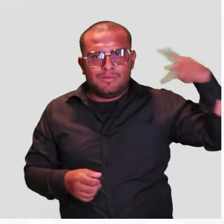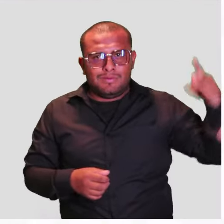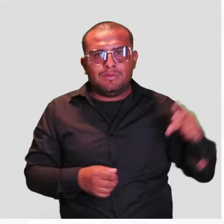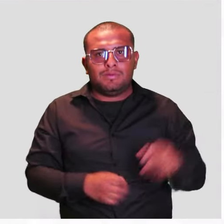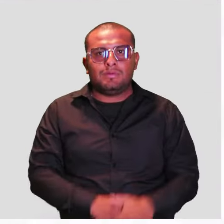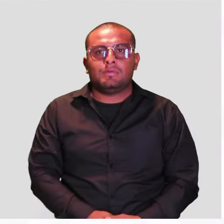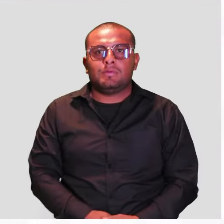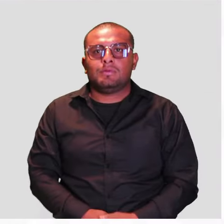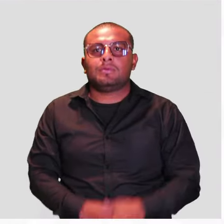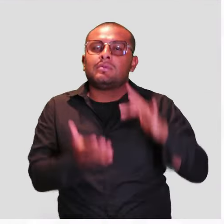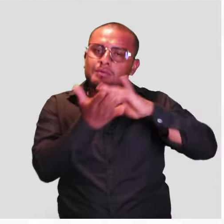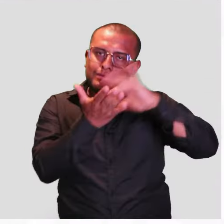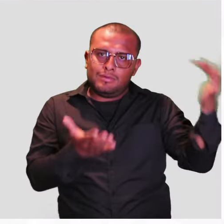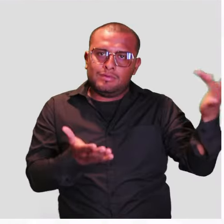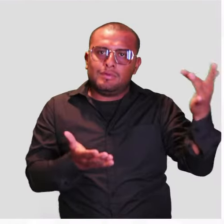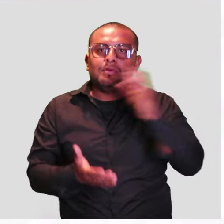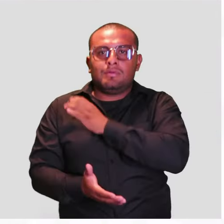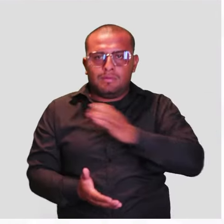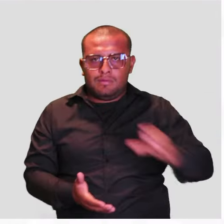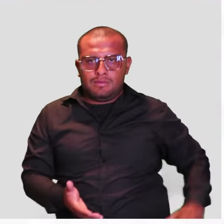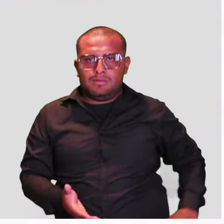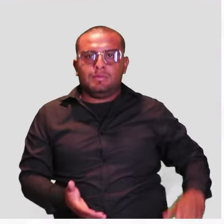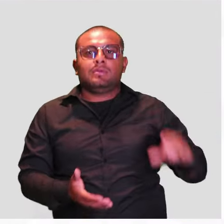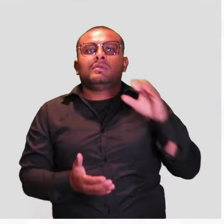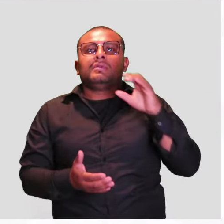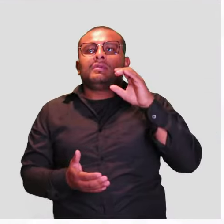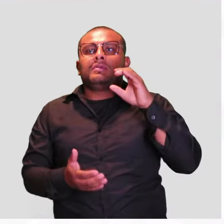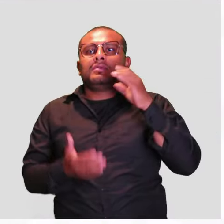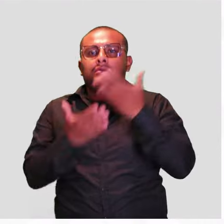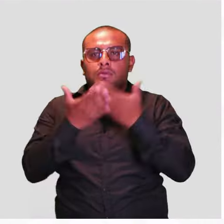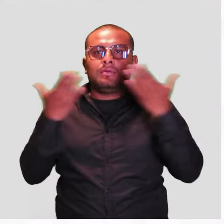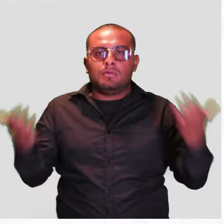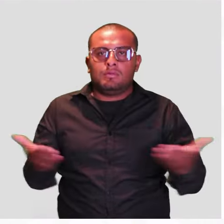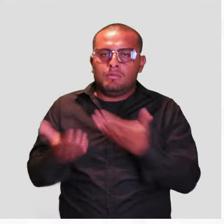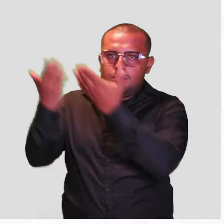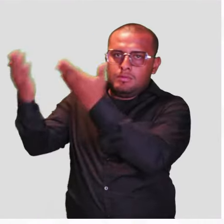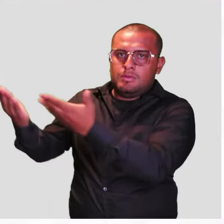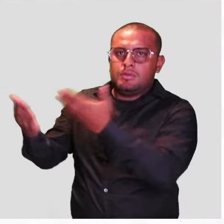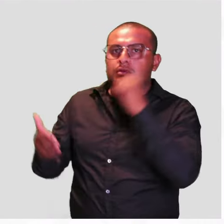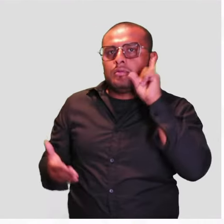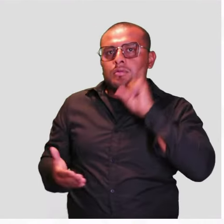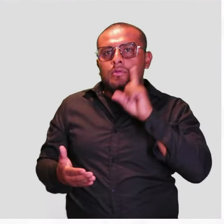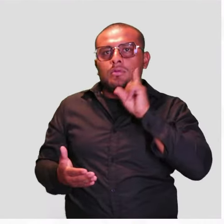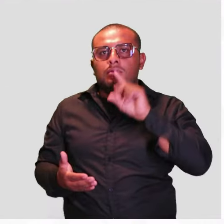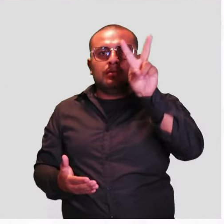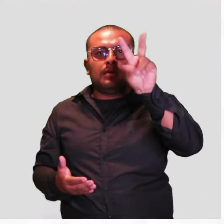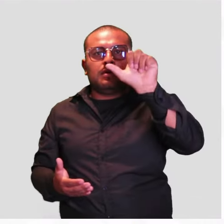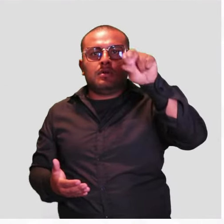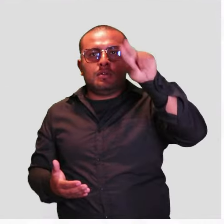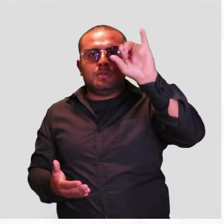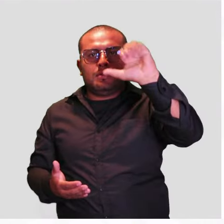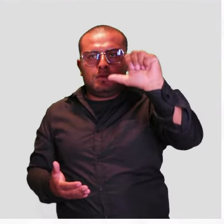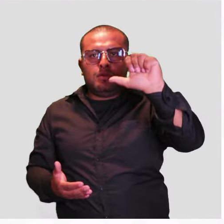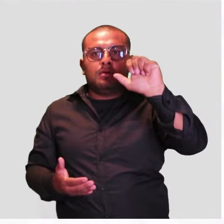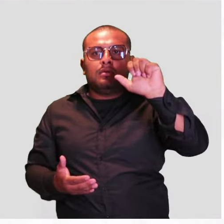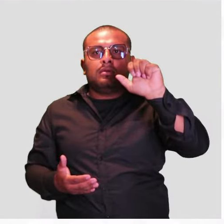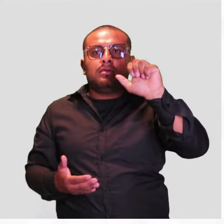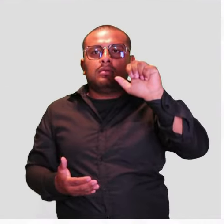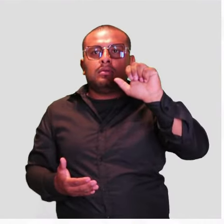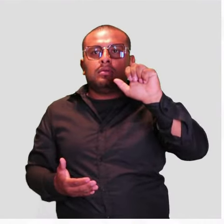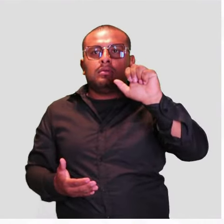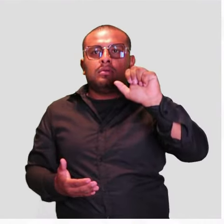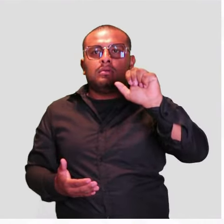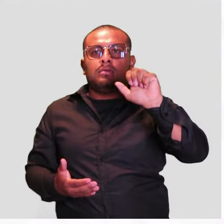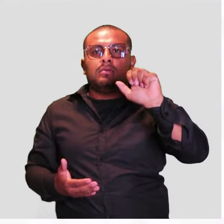Gracias, candidato Roberto Cabrera. A continuación cedemos el uso de la voz a la candidata Vania Camacho Galván. Candidata, le resta